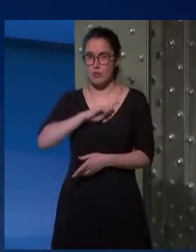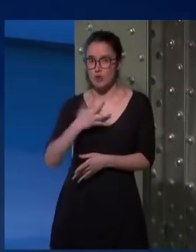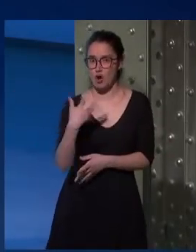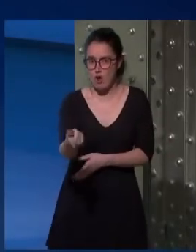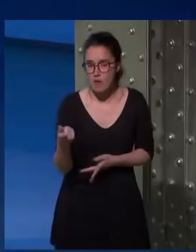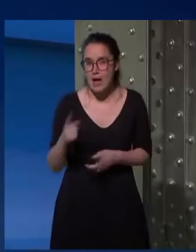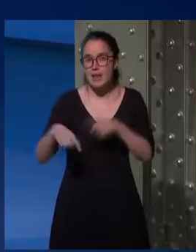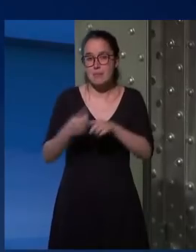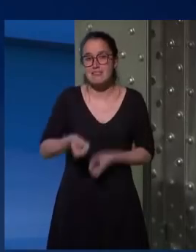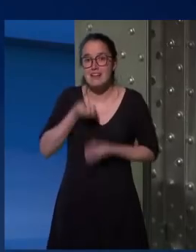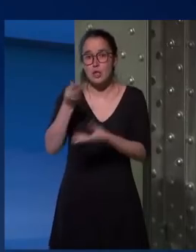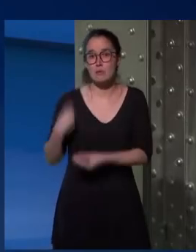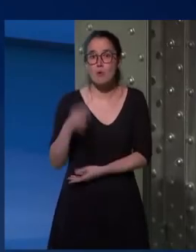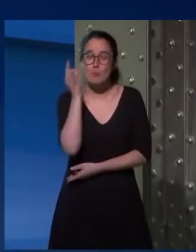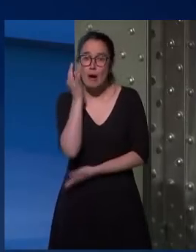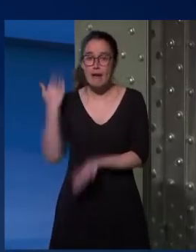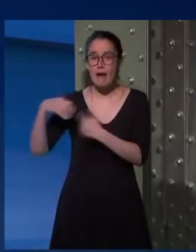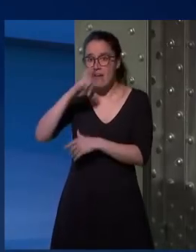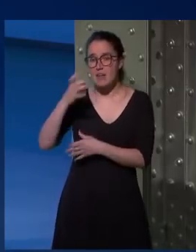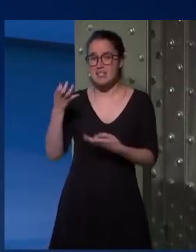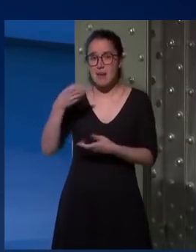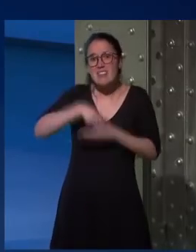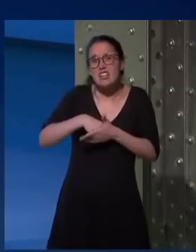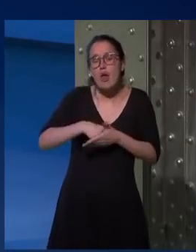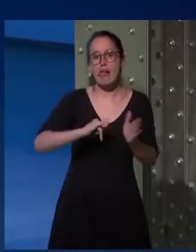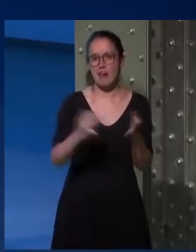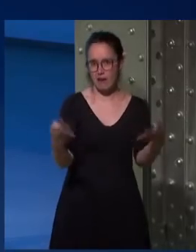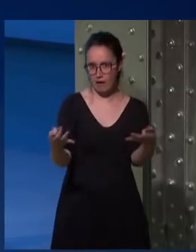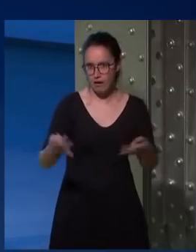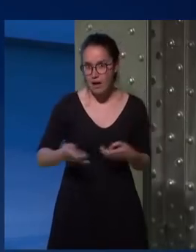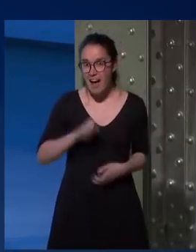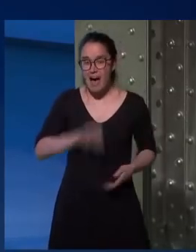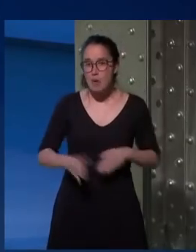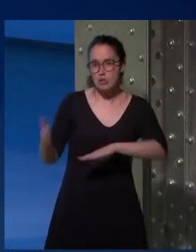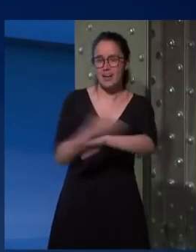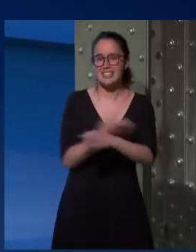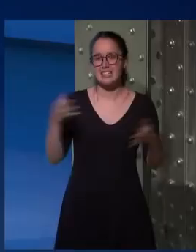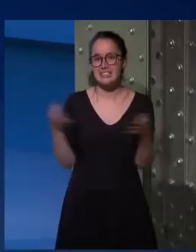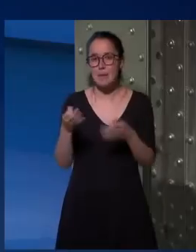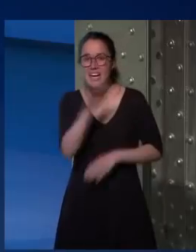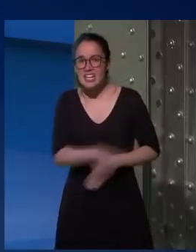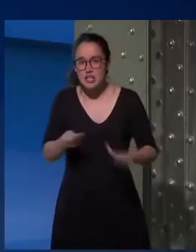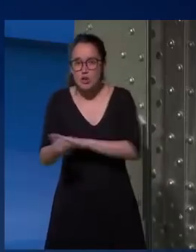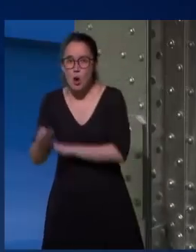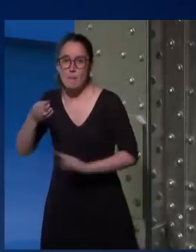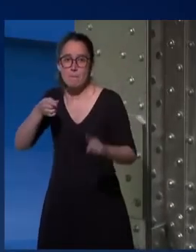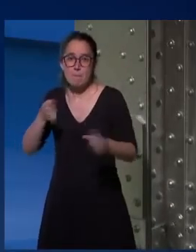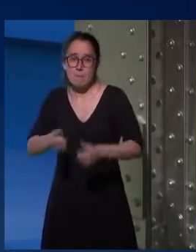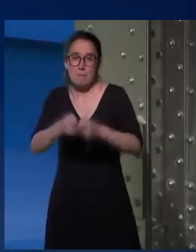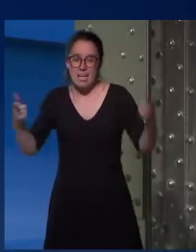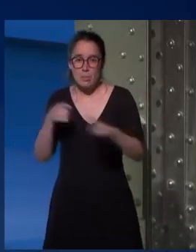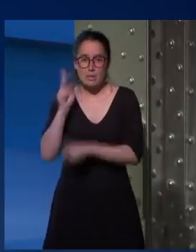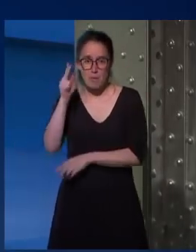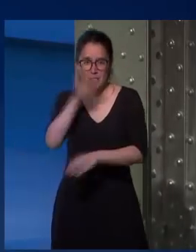hacer declaraciones del estilo de las mujeres antes deberían saber lo que llevan dentro, o que en lugar de aborto deberían haber más niños para hacer frente a las